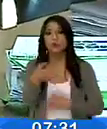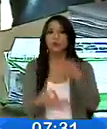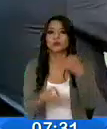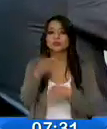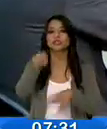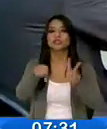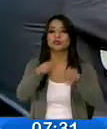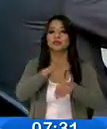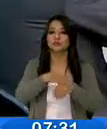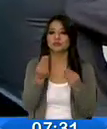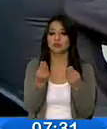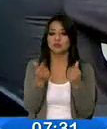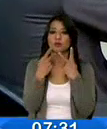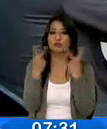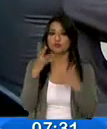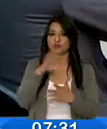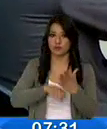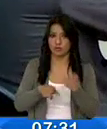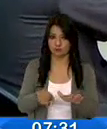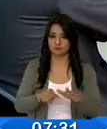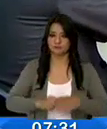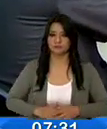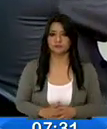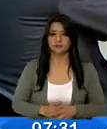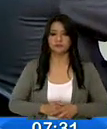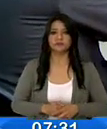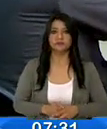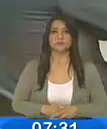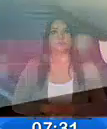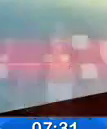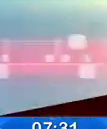peculado, informó Héctor Romero.